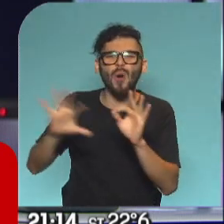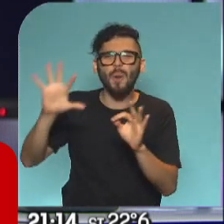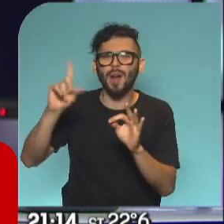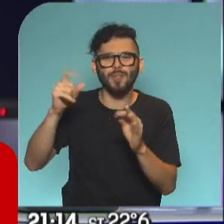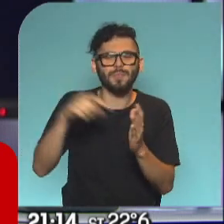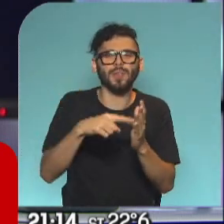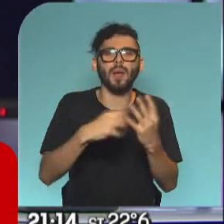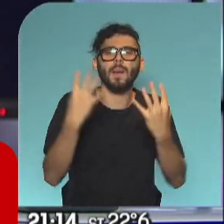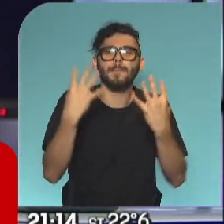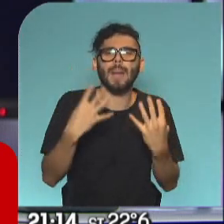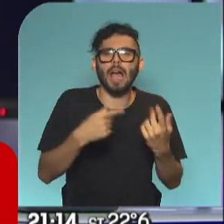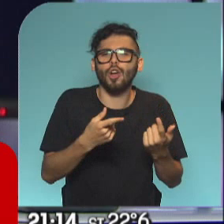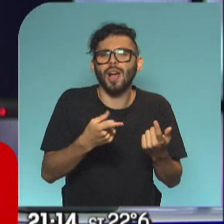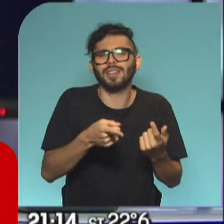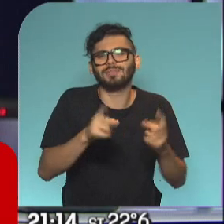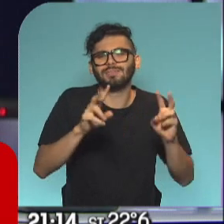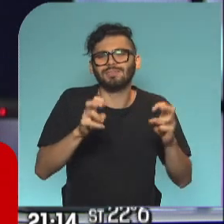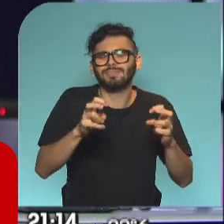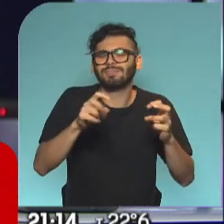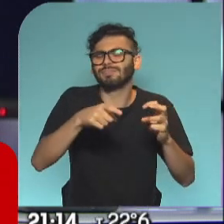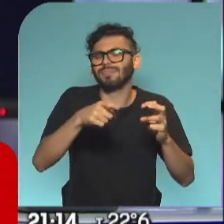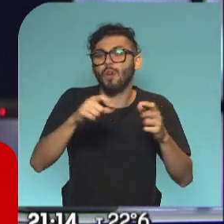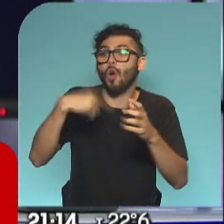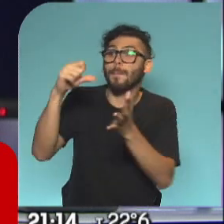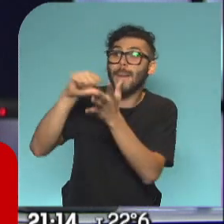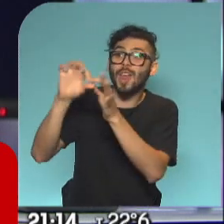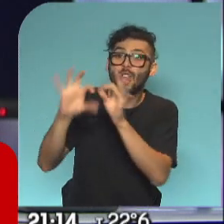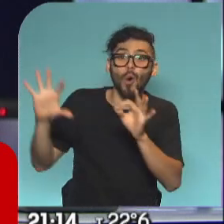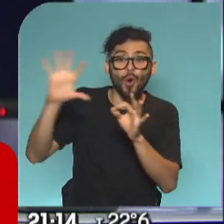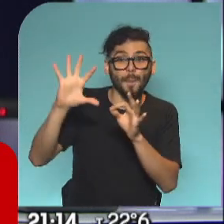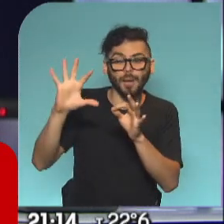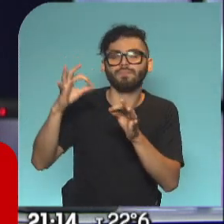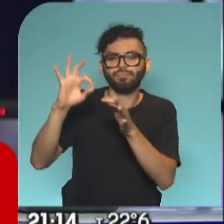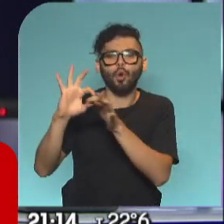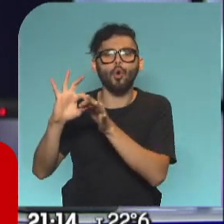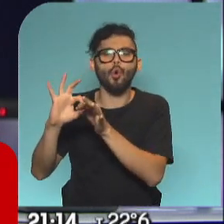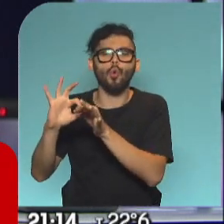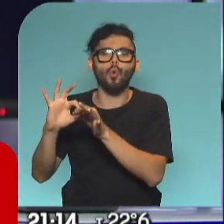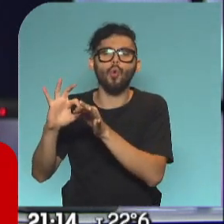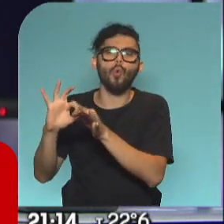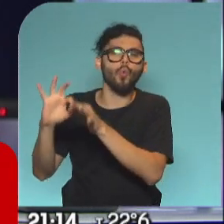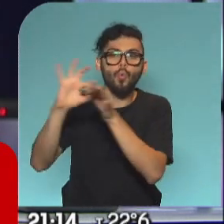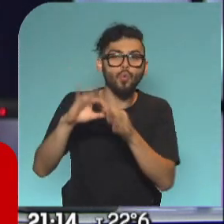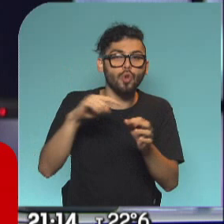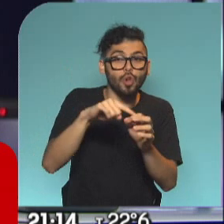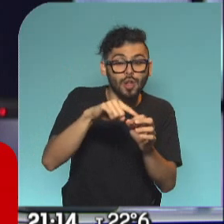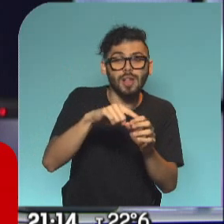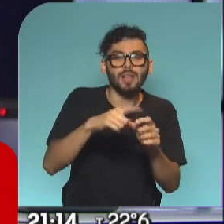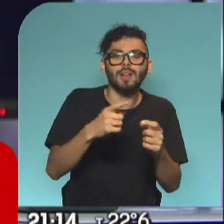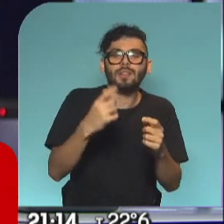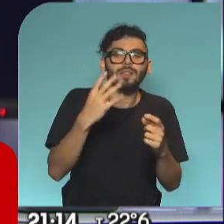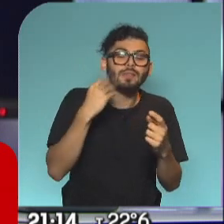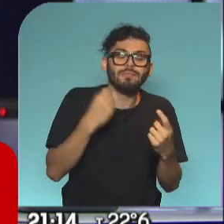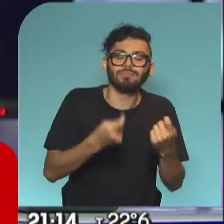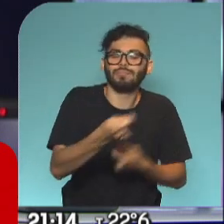mucho más margen de maniobra comparativamente con el resto de los países europeos que forman parte del Reino Unido. Así que ahora atención con